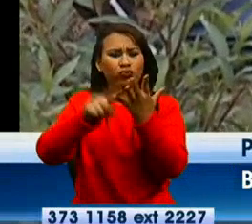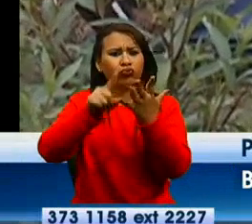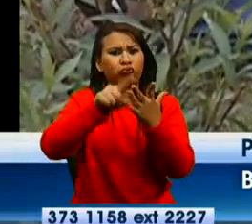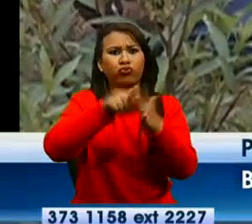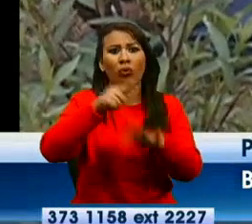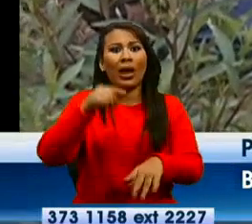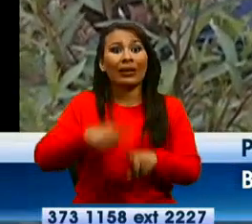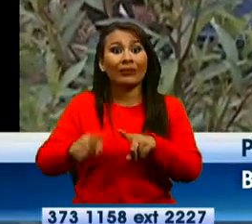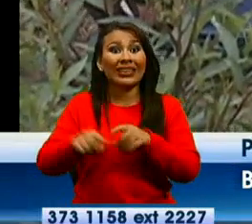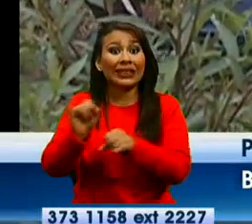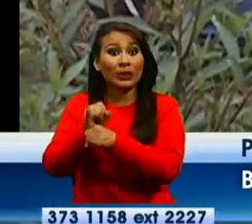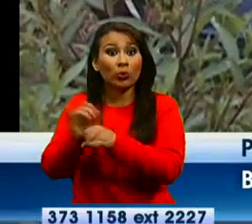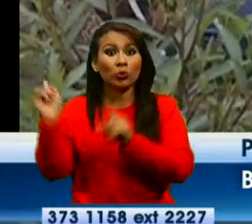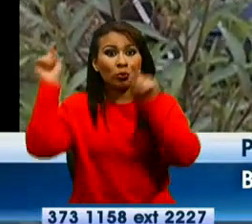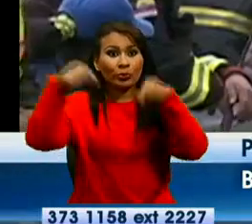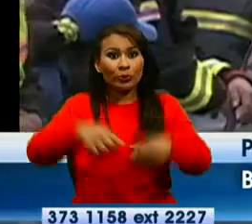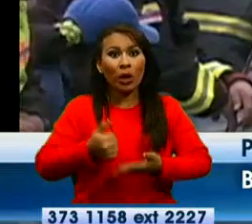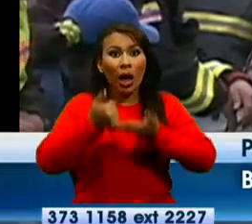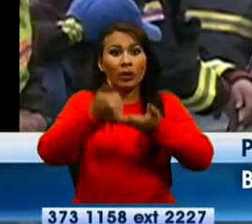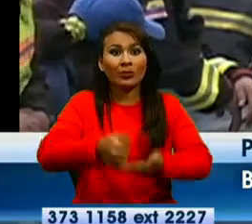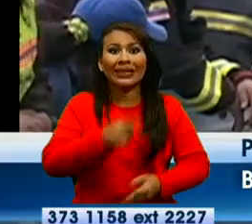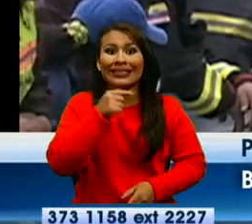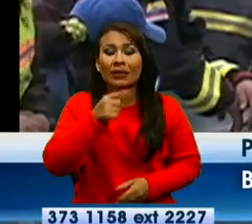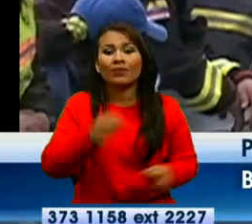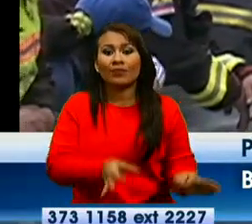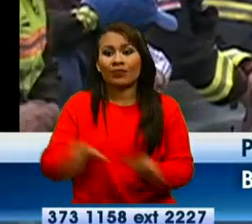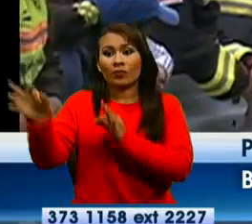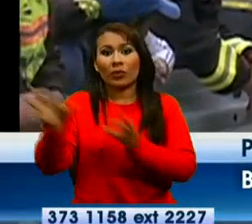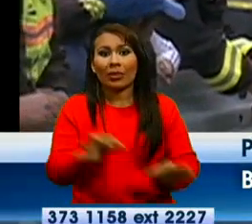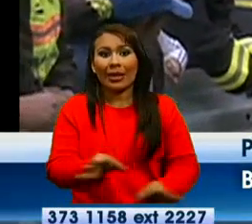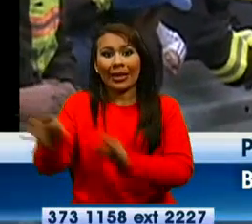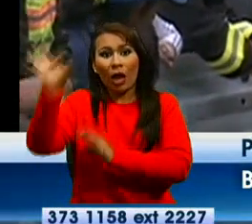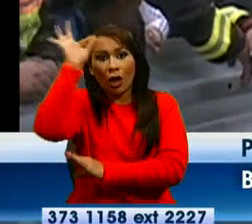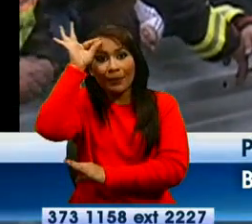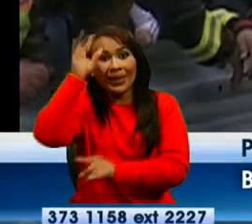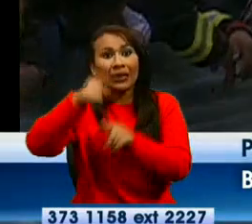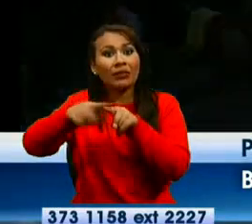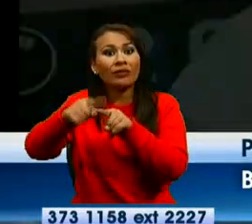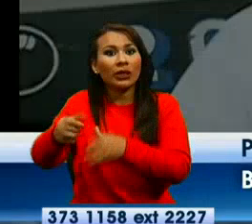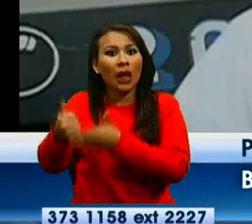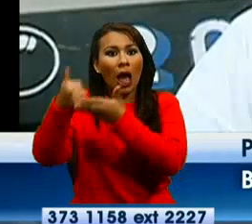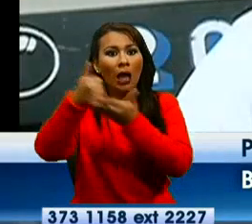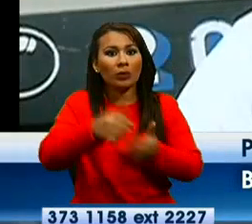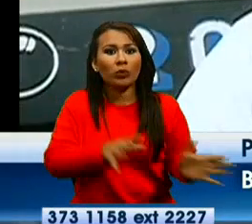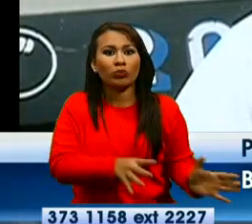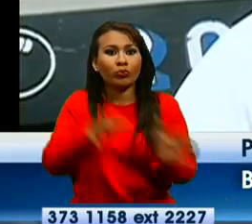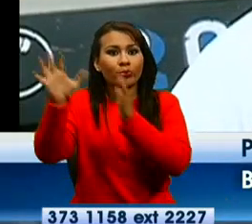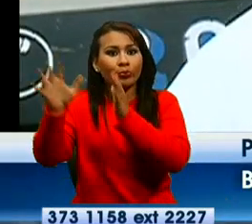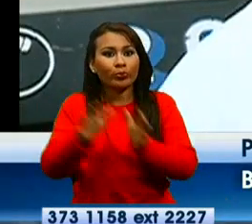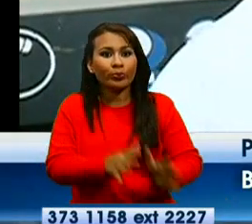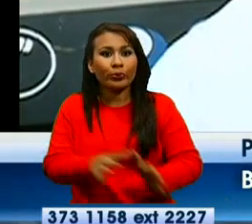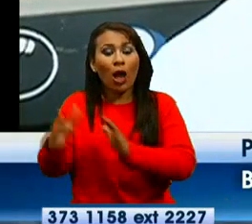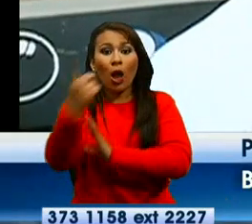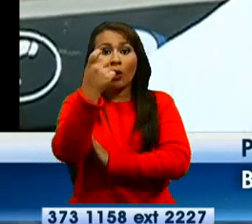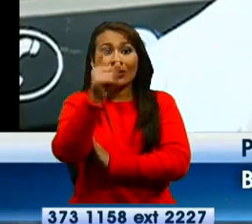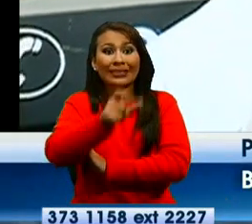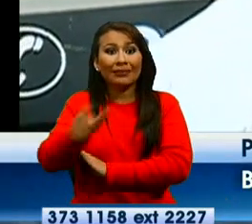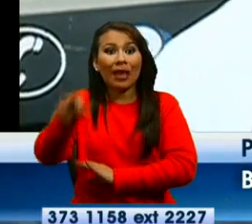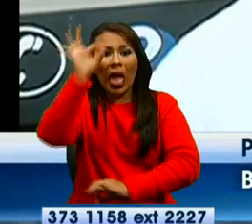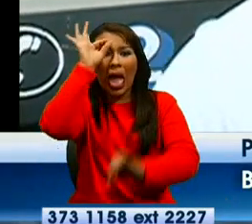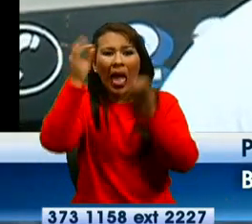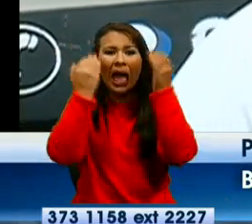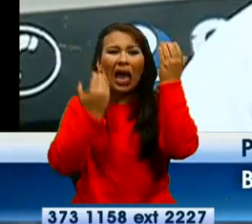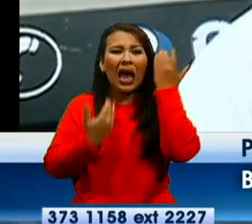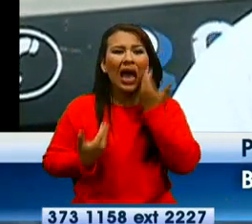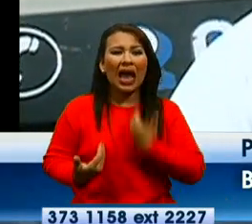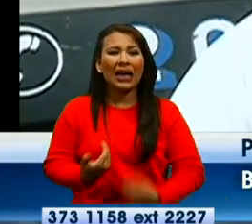dieron atención a los heridos para que luego sean trasladados a diferentes casas de salud. Y aproximadamente 11 personas heridas, que en